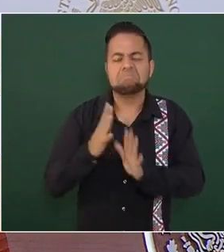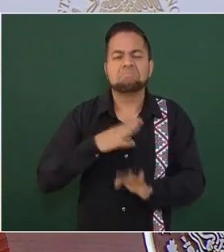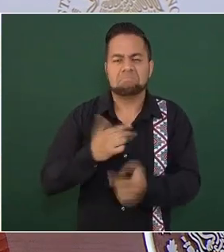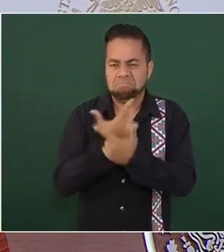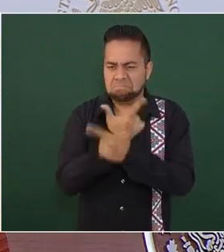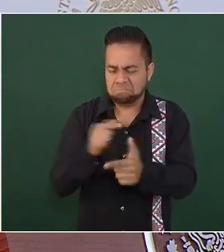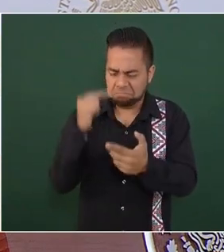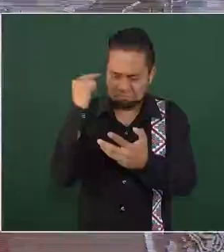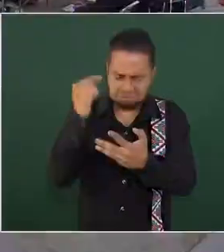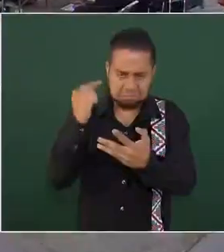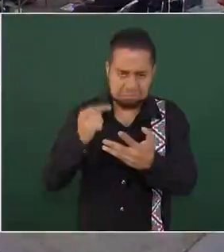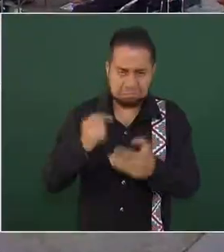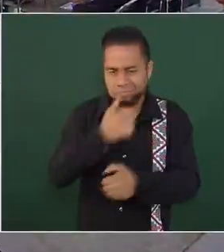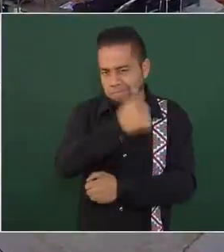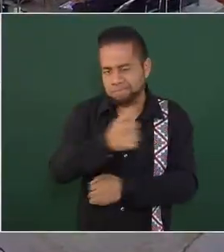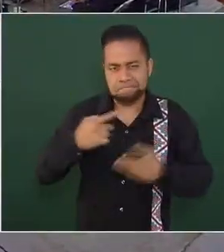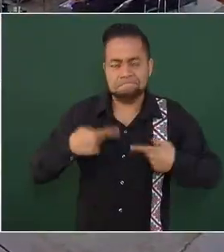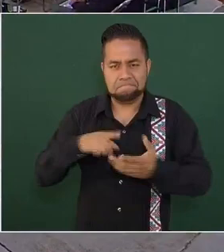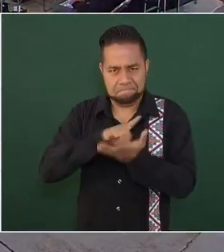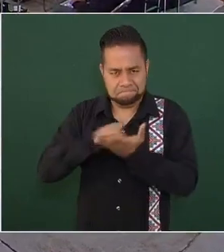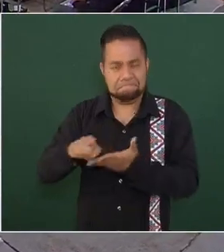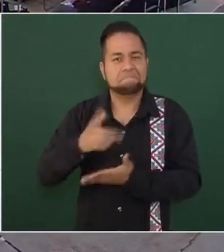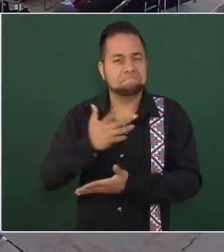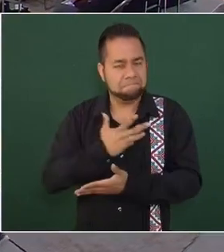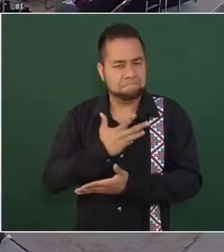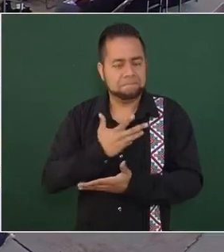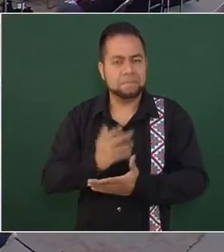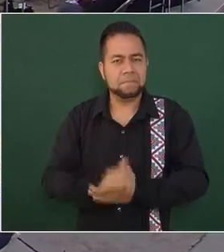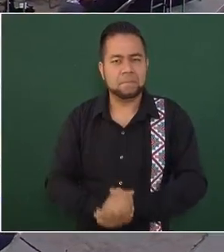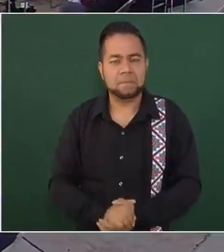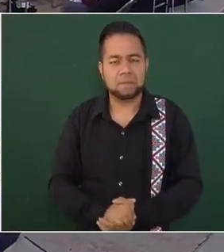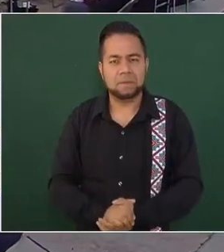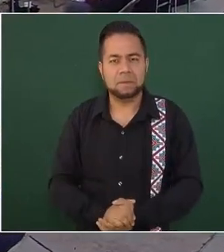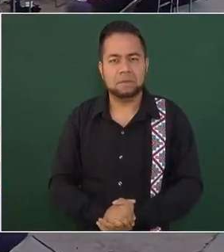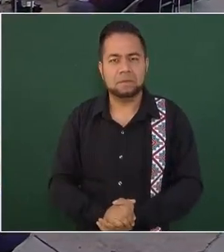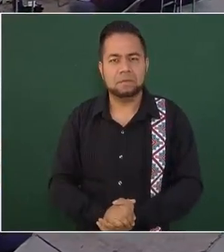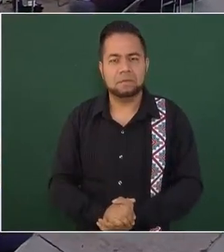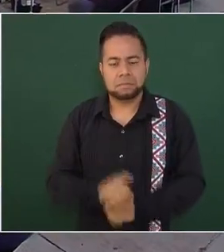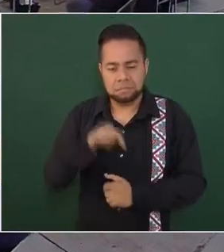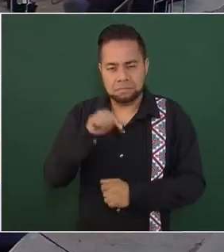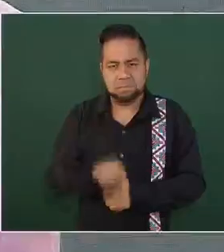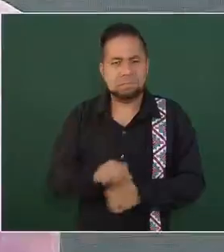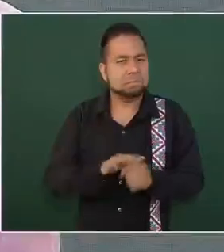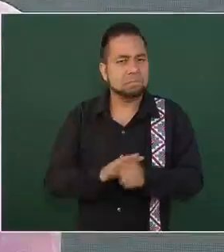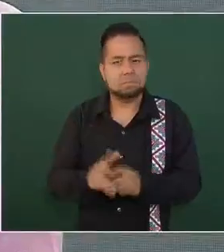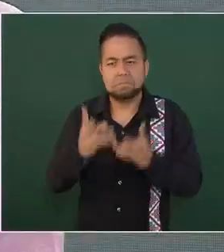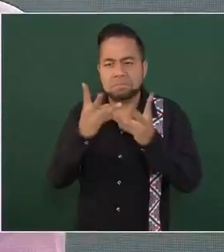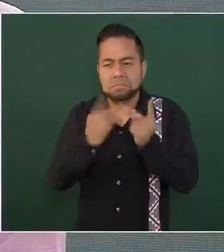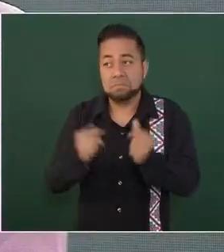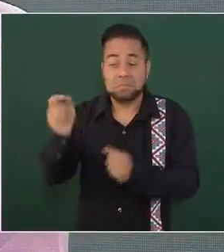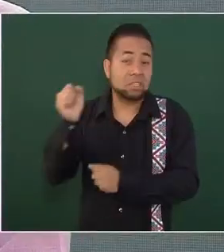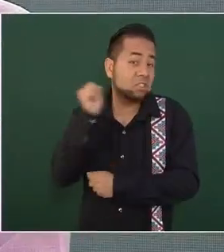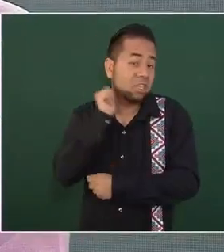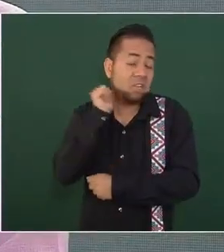y va a resolver el Senado